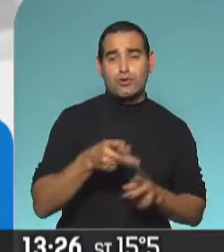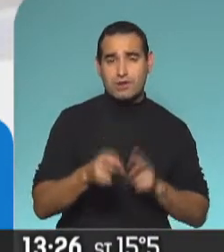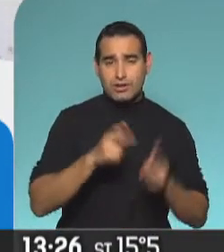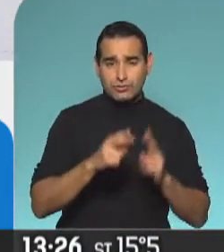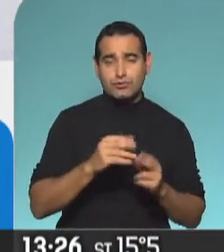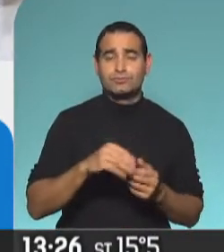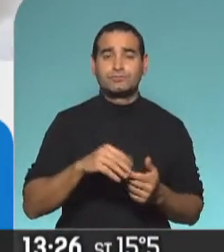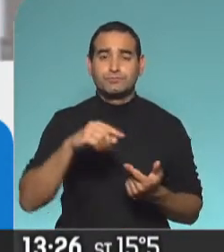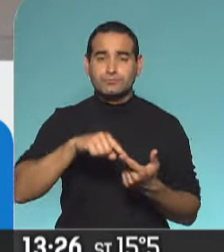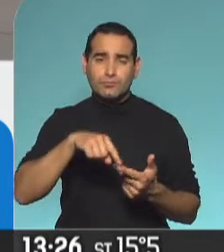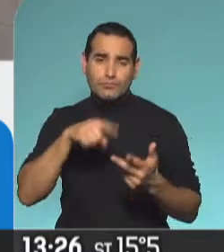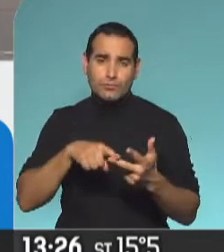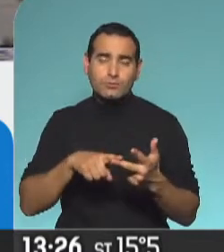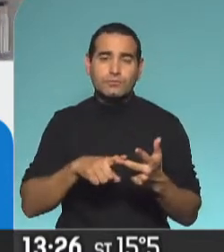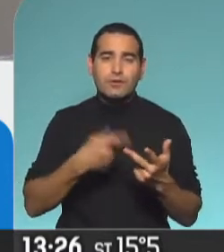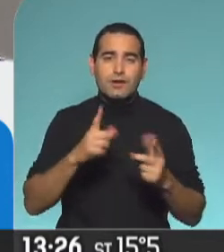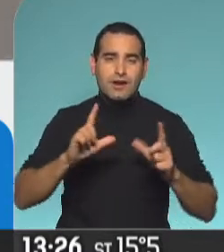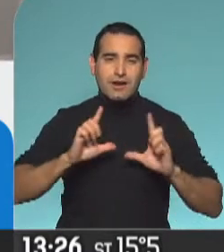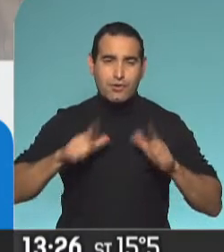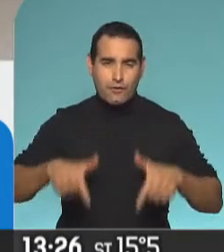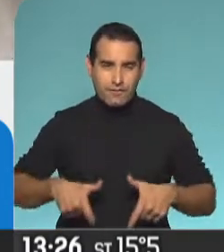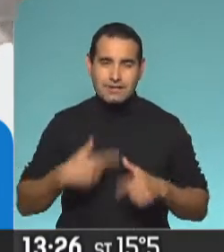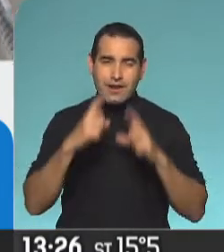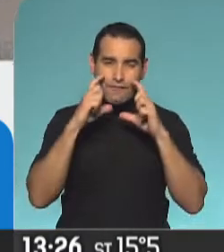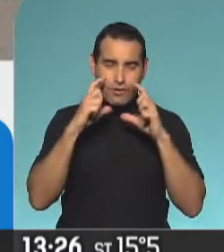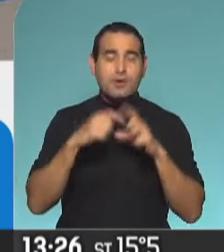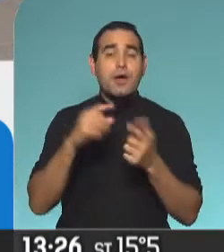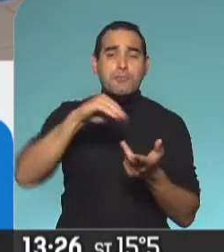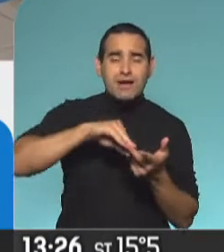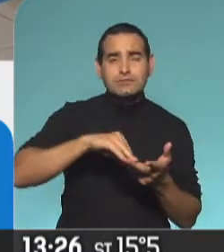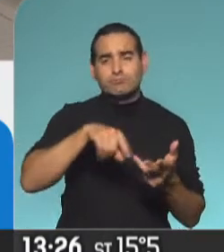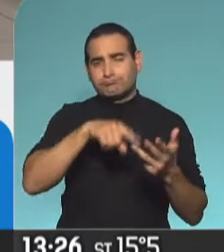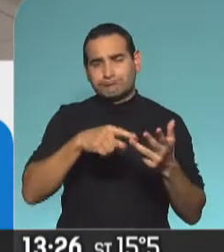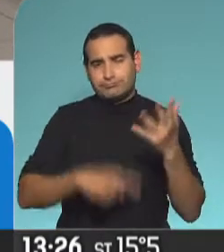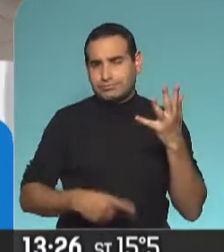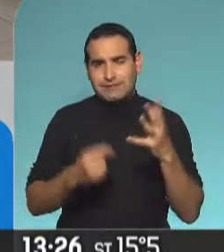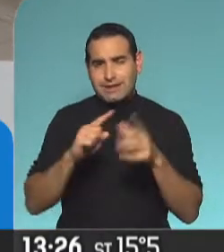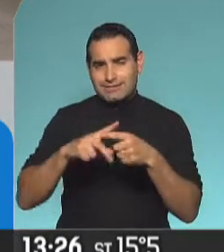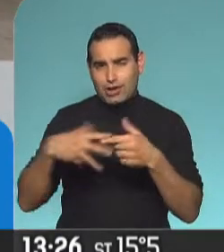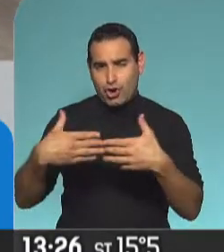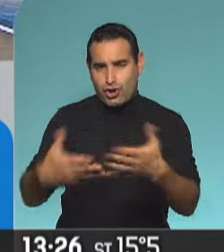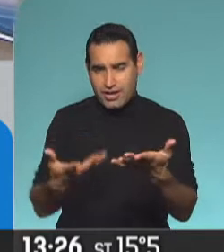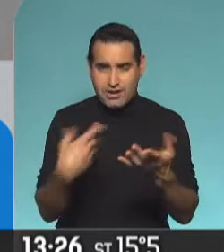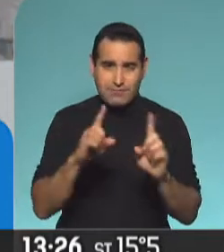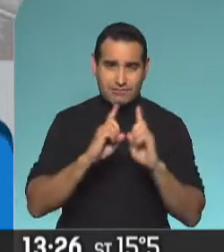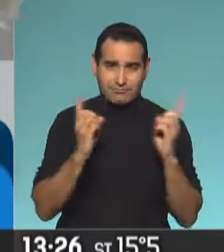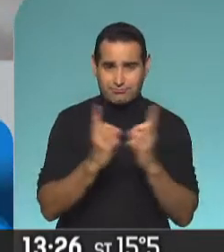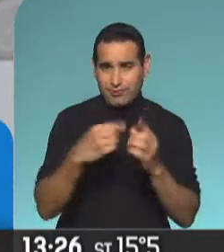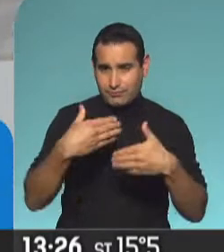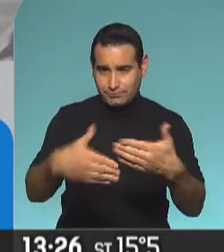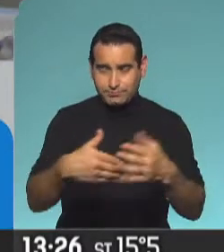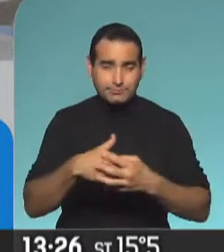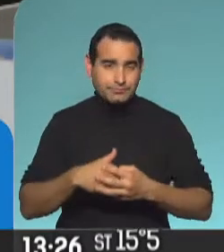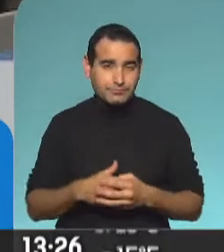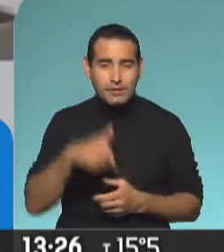de radiografías periapicales, que son las radiografías pequeñas de la boca, y bueno, toda la tecnología necesaria para que la clínica funcione.